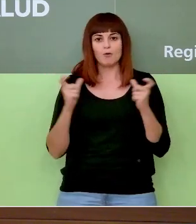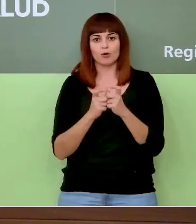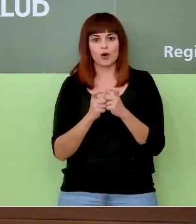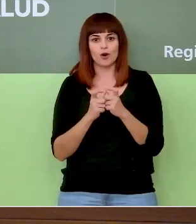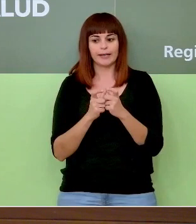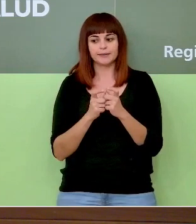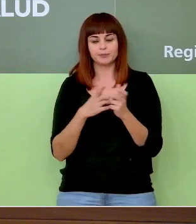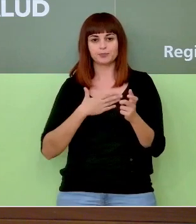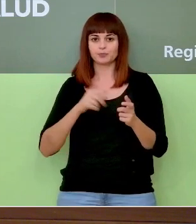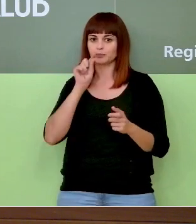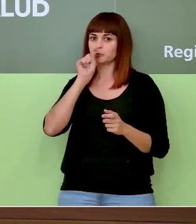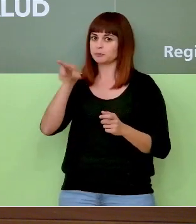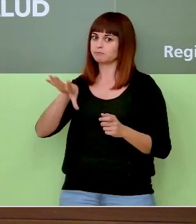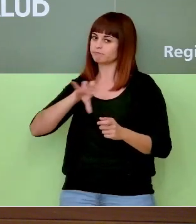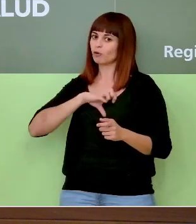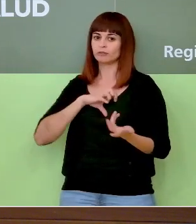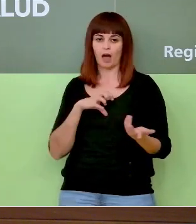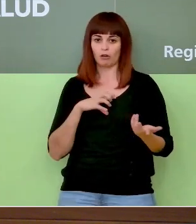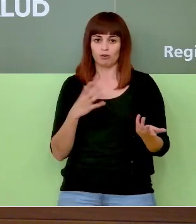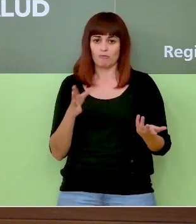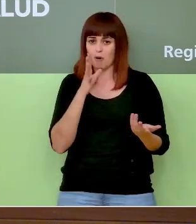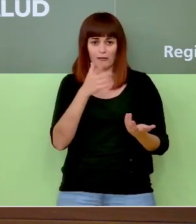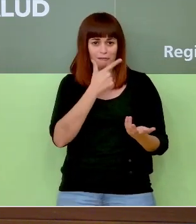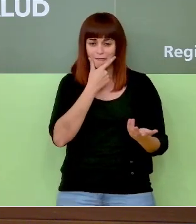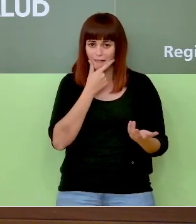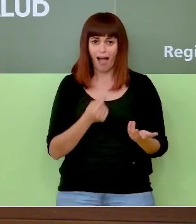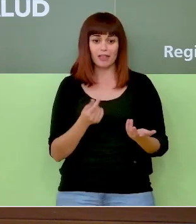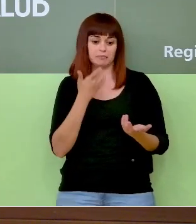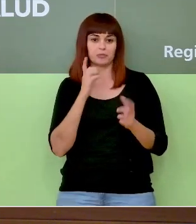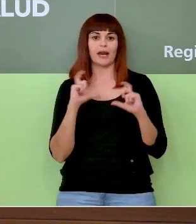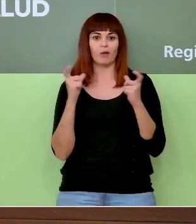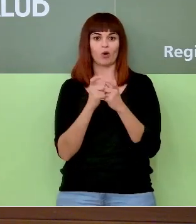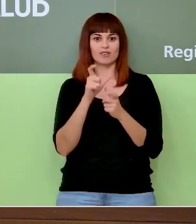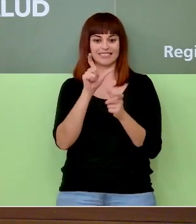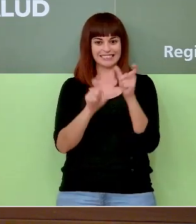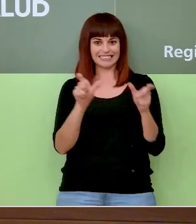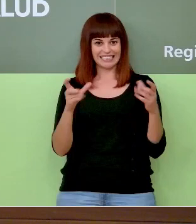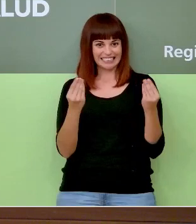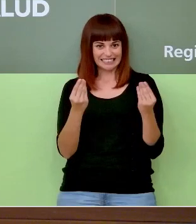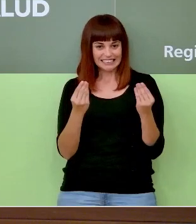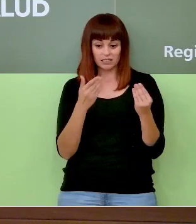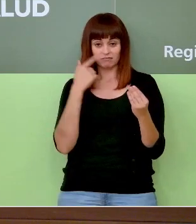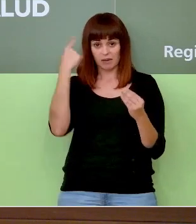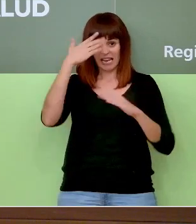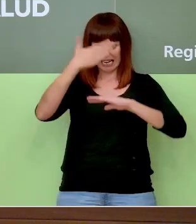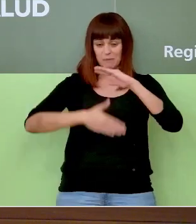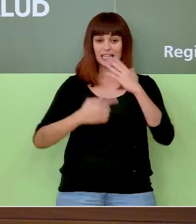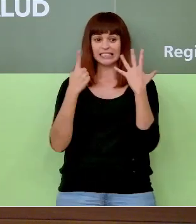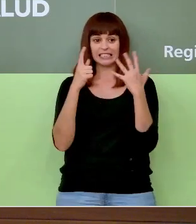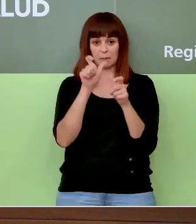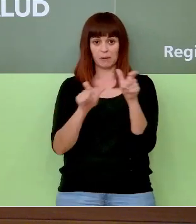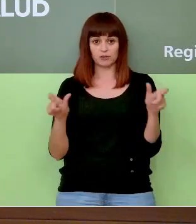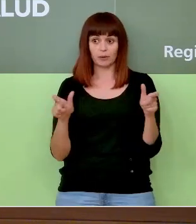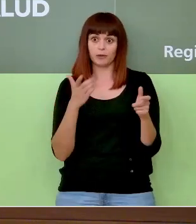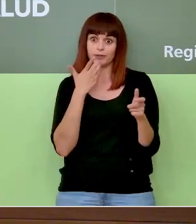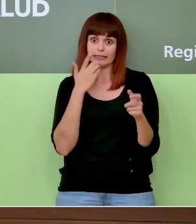el contagio va a estar garantizado porque es muy fácil que en cuanto haya una reunión de muchas personas, ya sabemos que el límite son 6, pero evidentemente